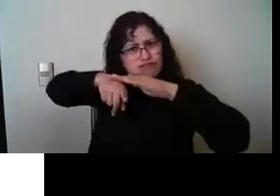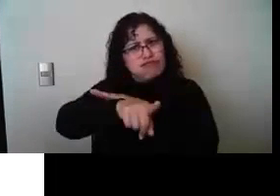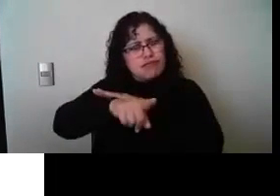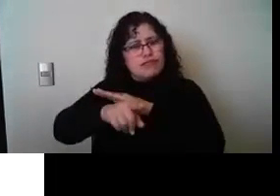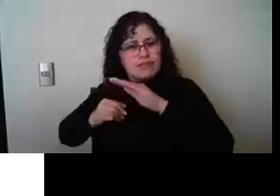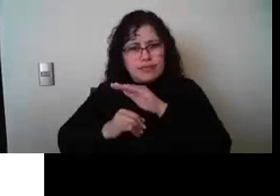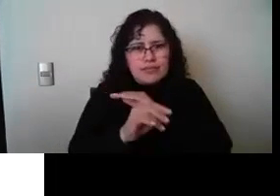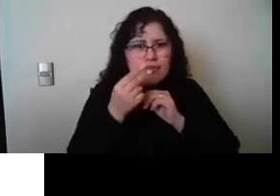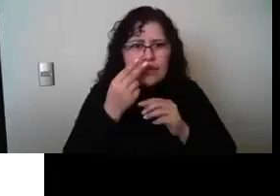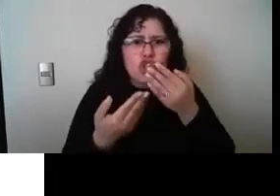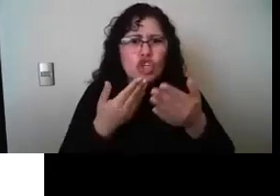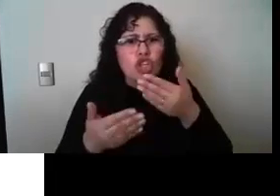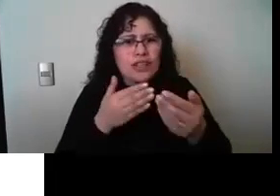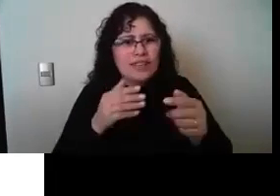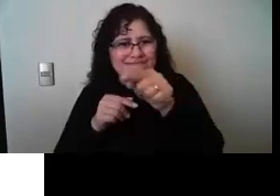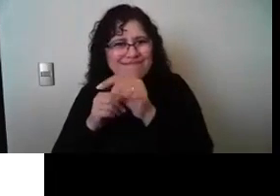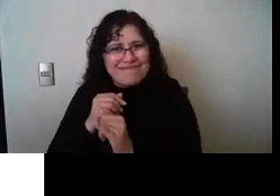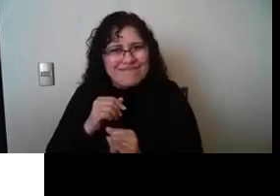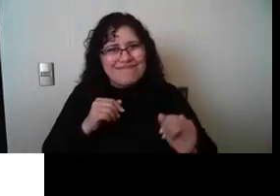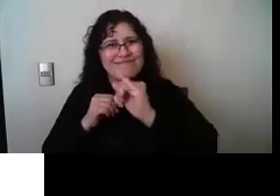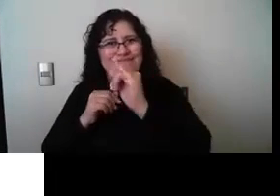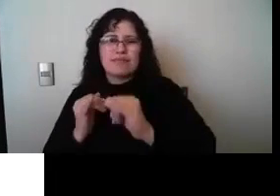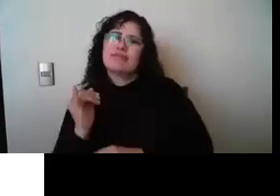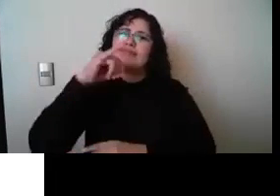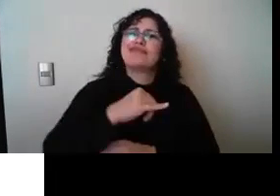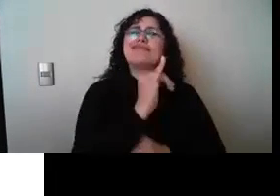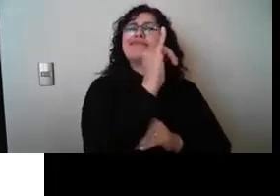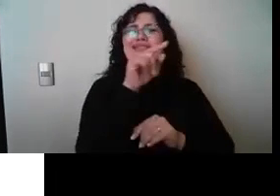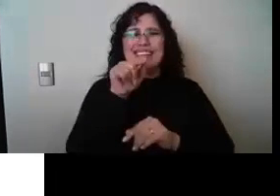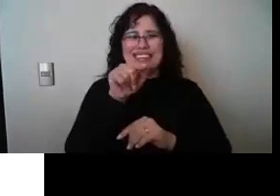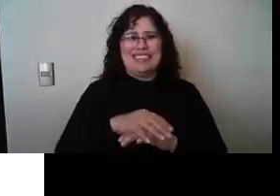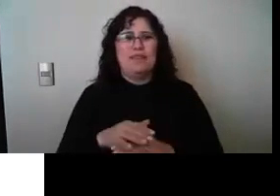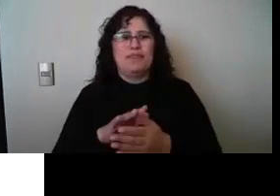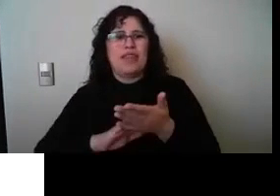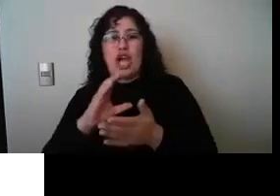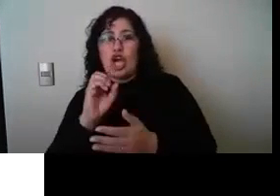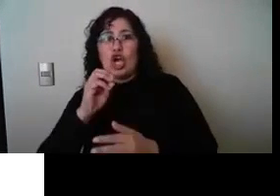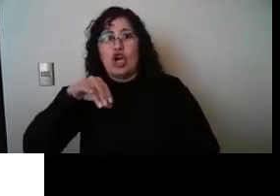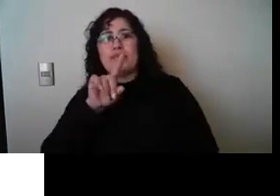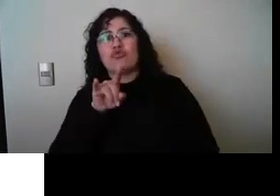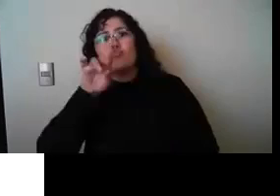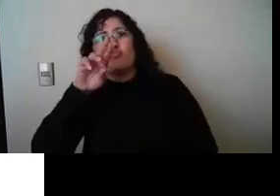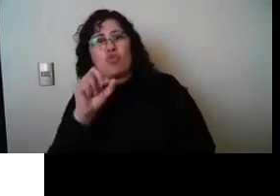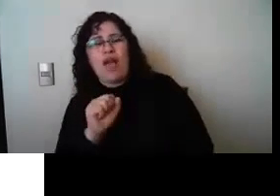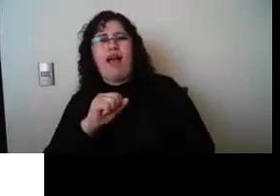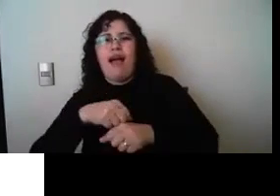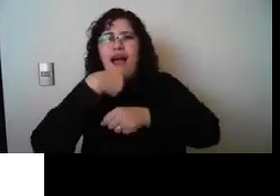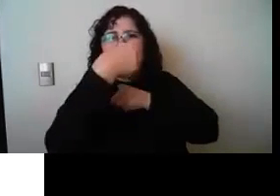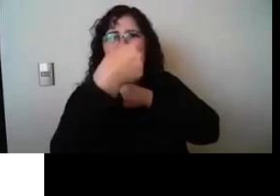aquí, ¿ya?, que viene por la comisura anterior.